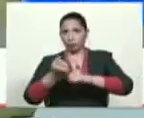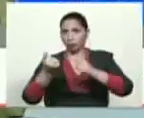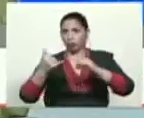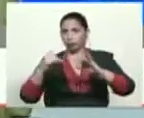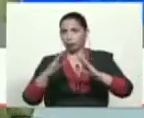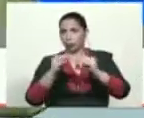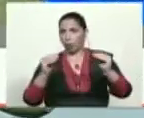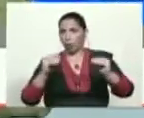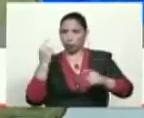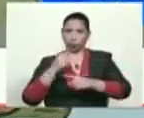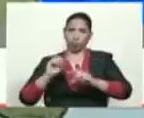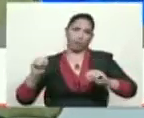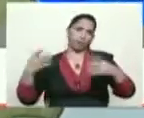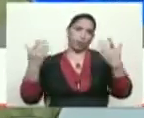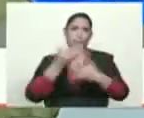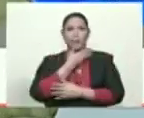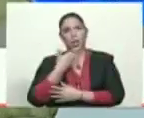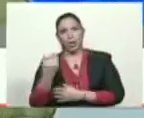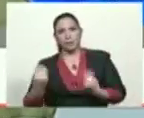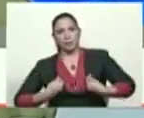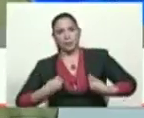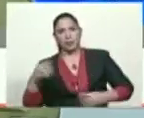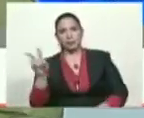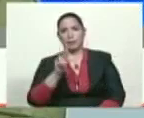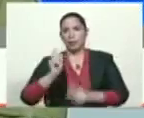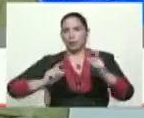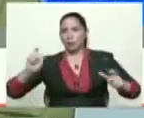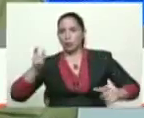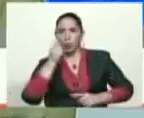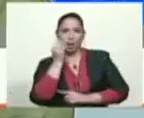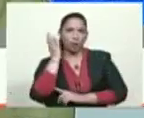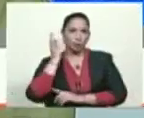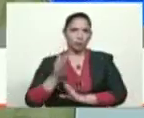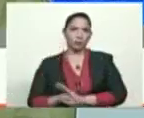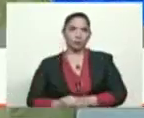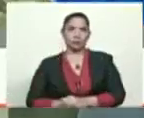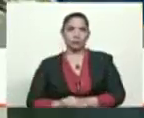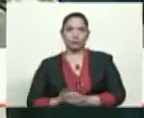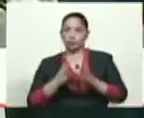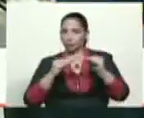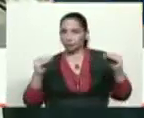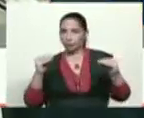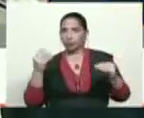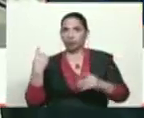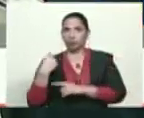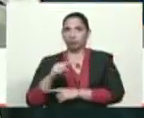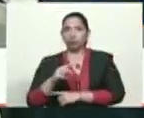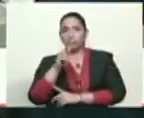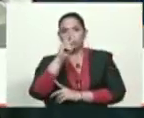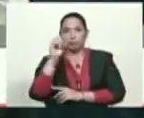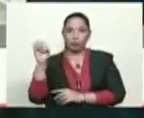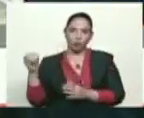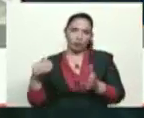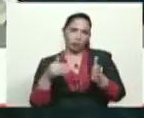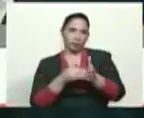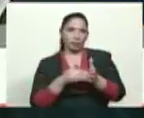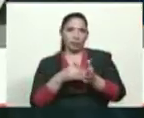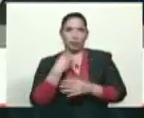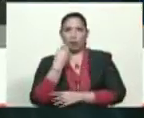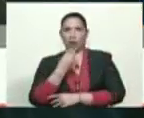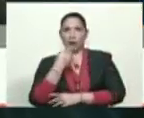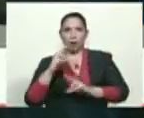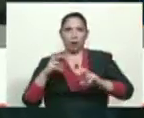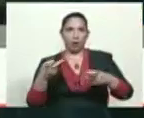para triunfar para mejorar la vida de los venezolanos todos lo tenemos 200 mil jóvenes